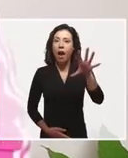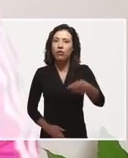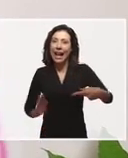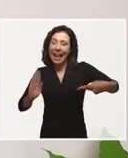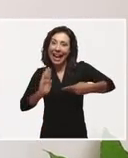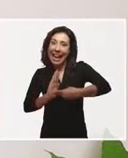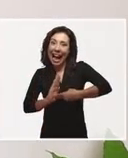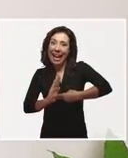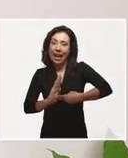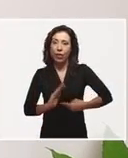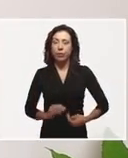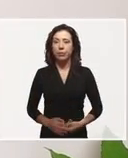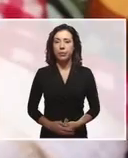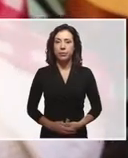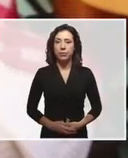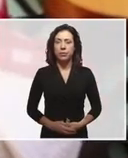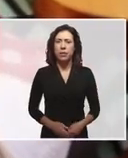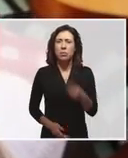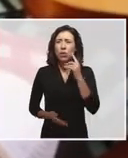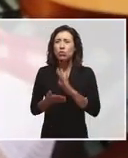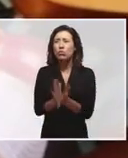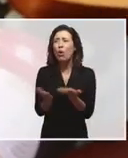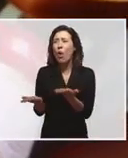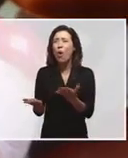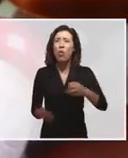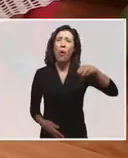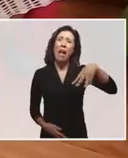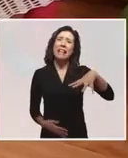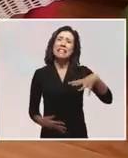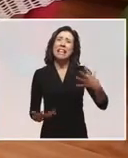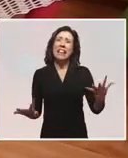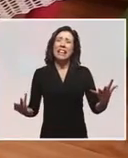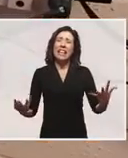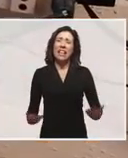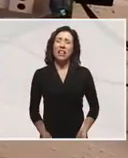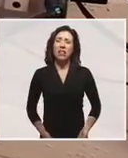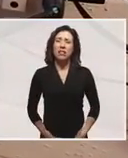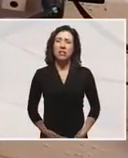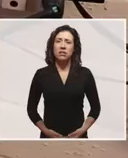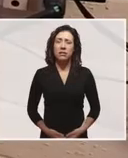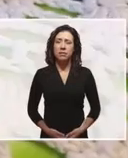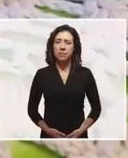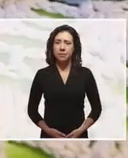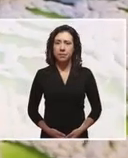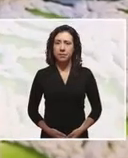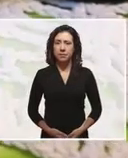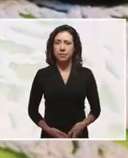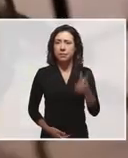Voy a buscar el cargador. Y mire, tiene todo encendido.